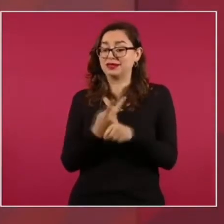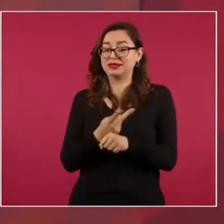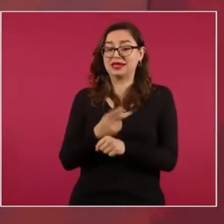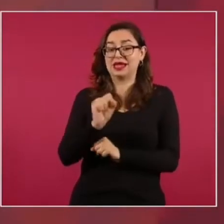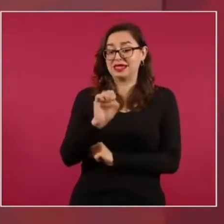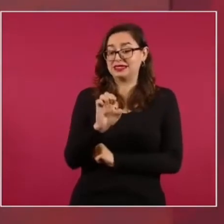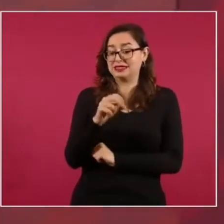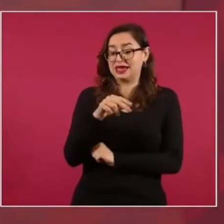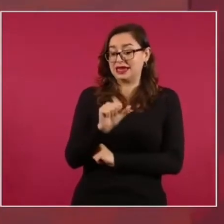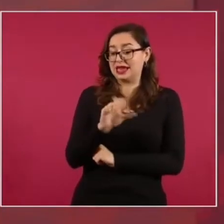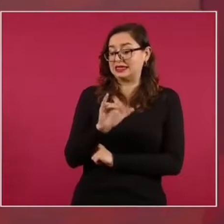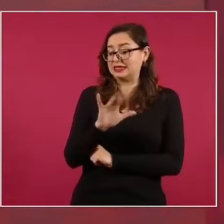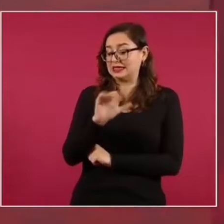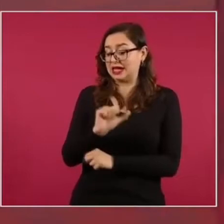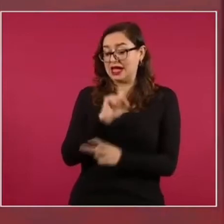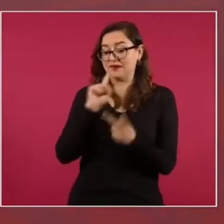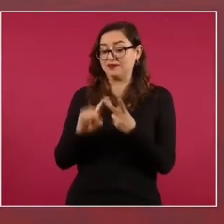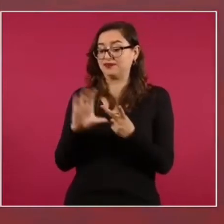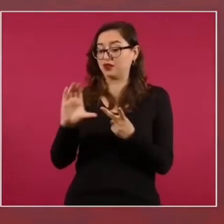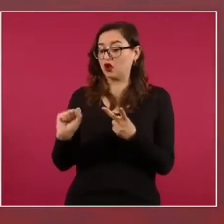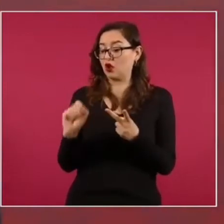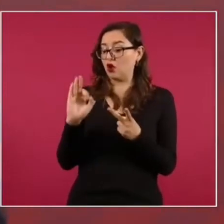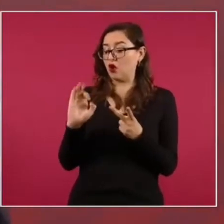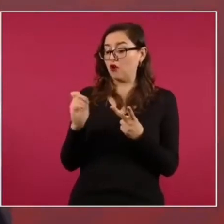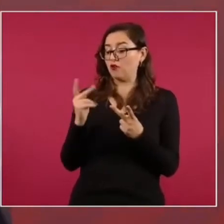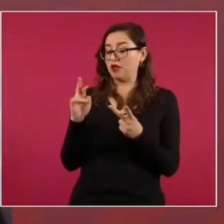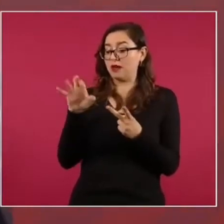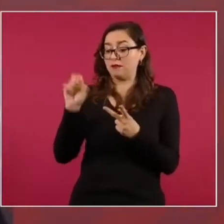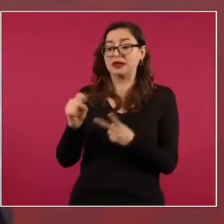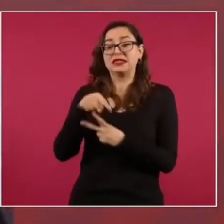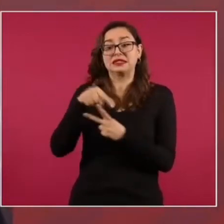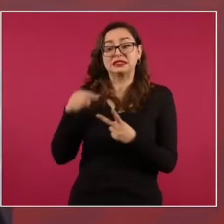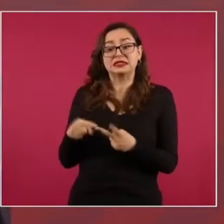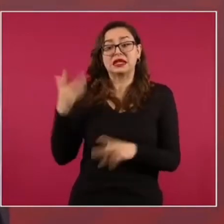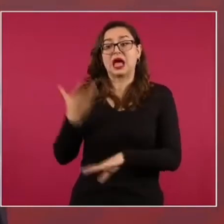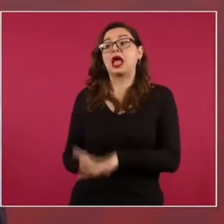y Cofepris se usaban